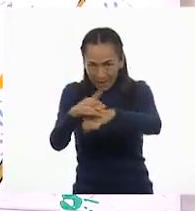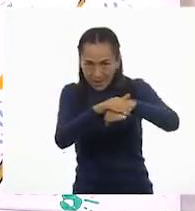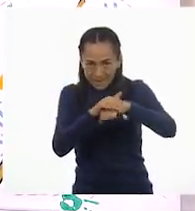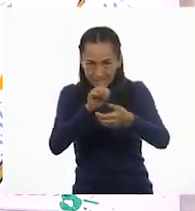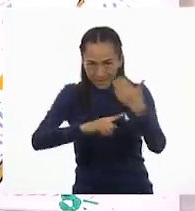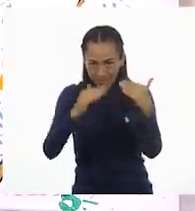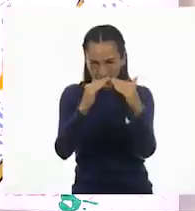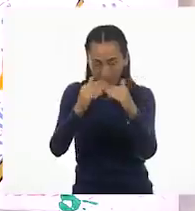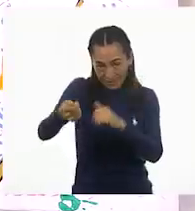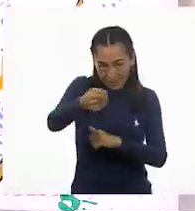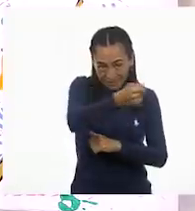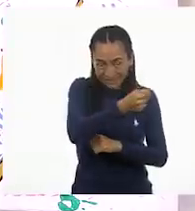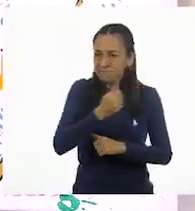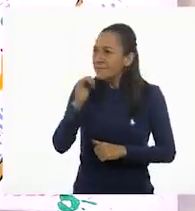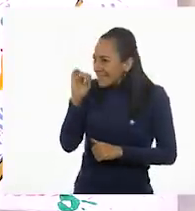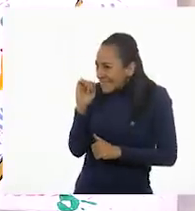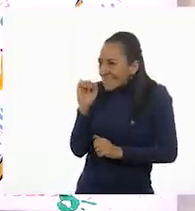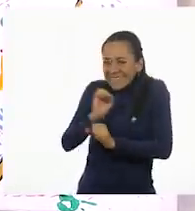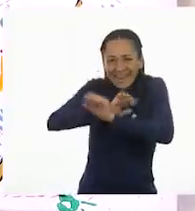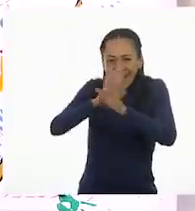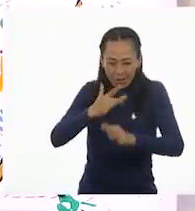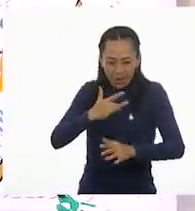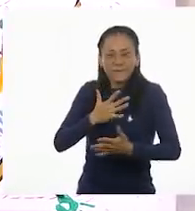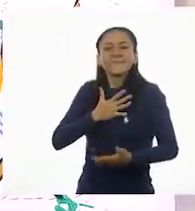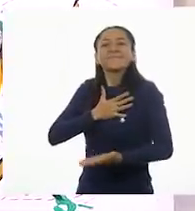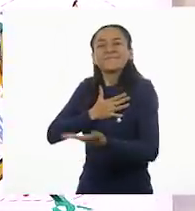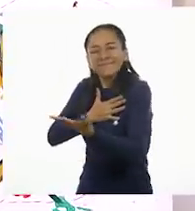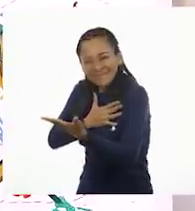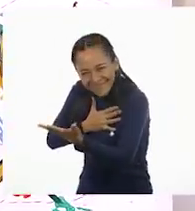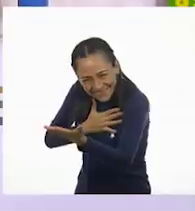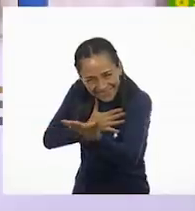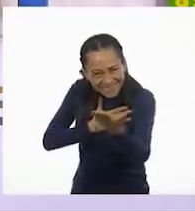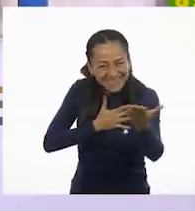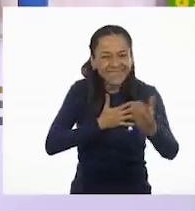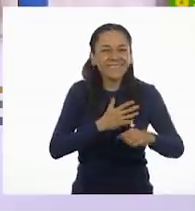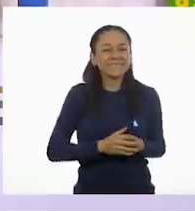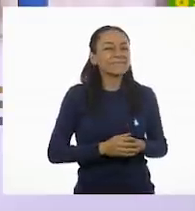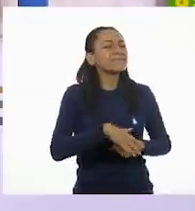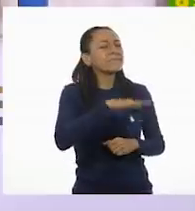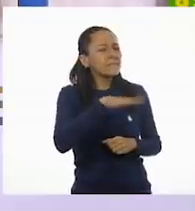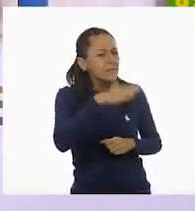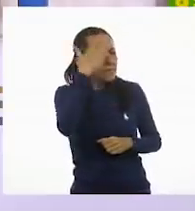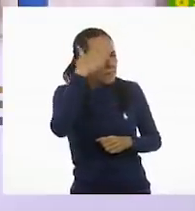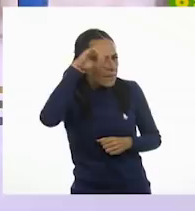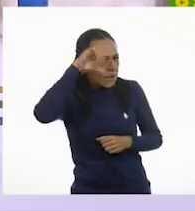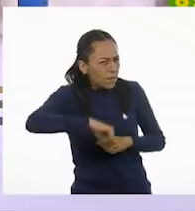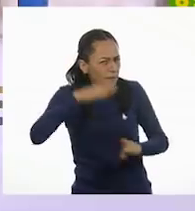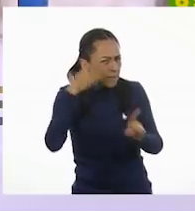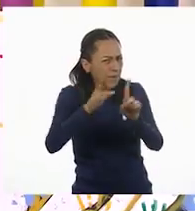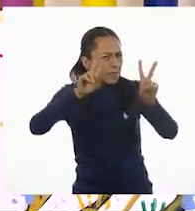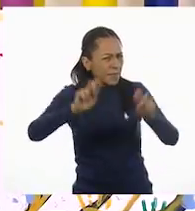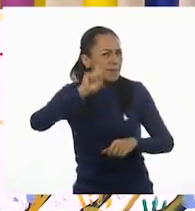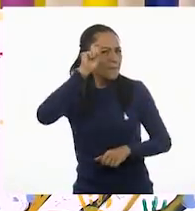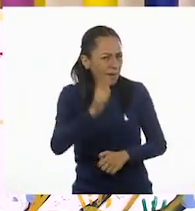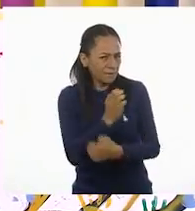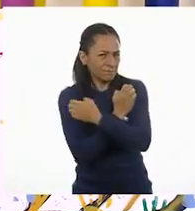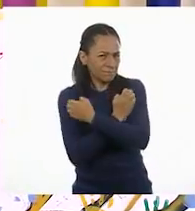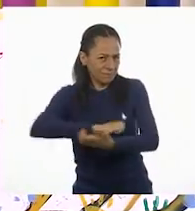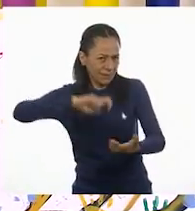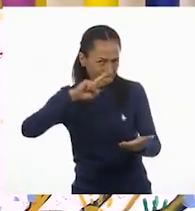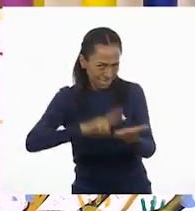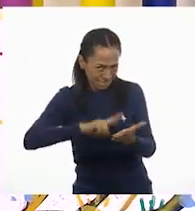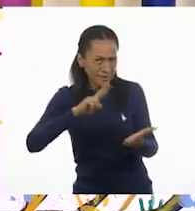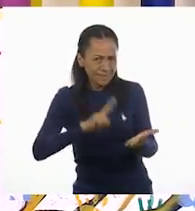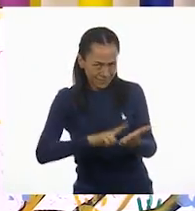Perfecto. Muy bien. Ahí está. ¿Y sabes qué vamos a ver el día de hoy? Hoy vamos a ver formación cívica y ética. Y sí, para